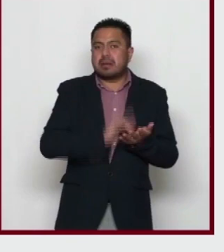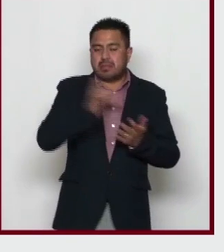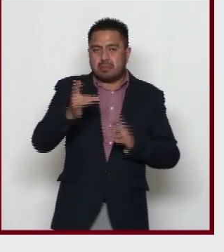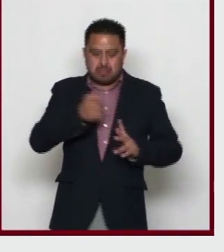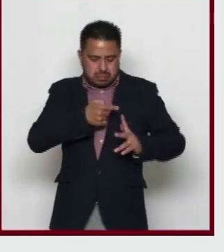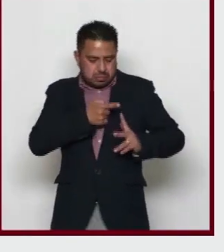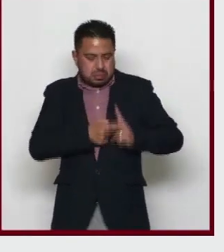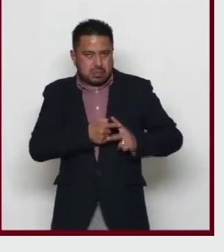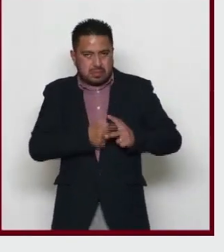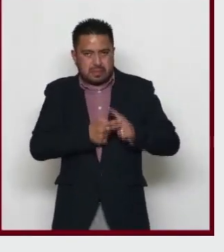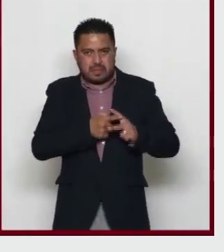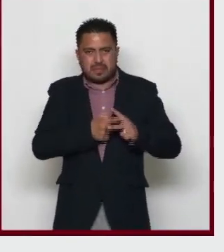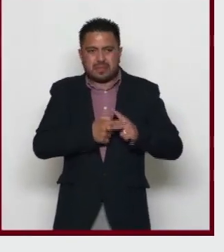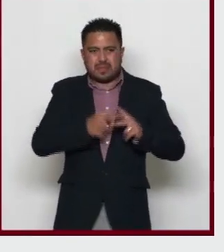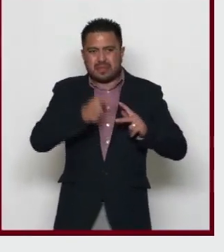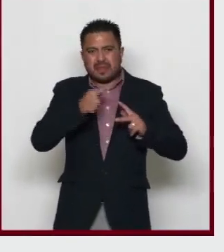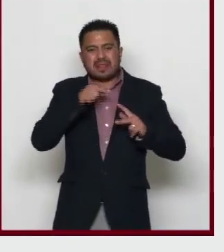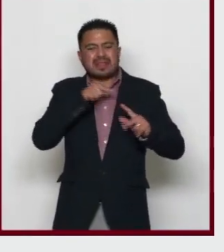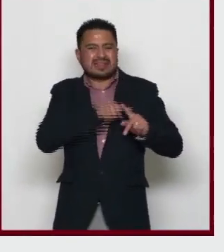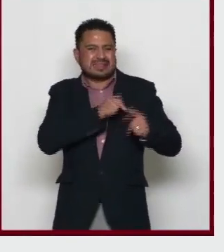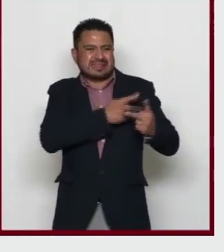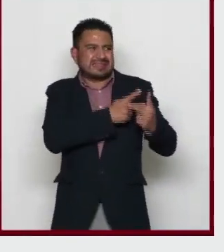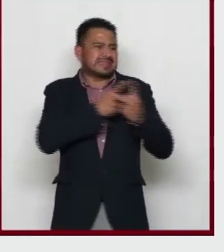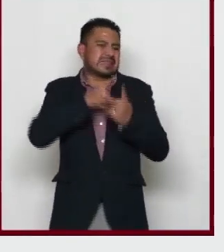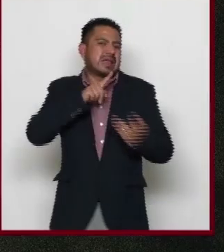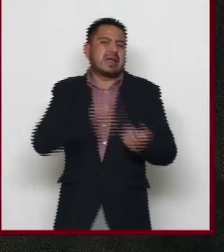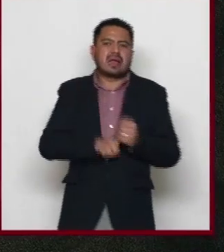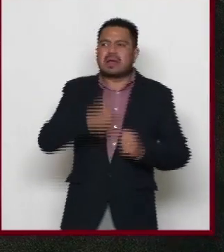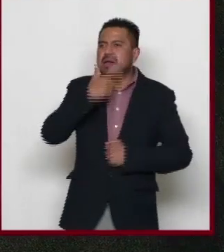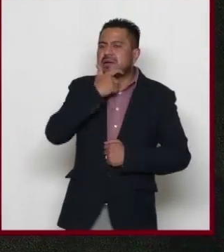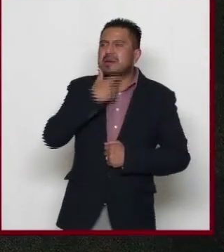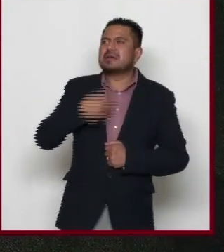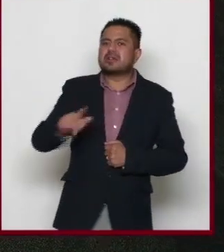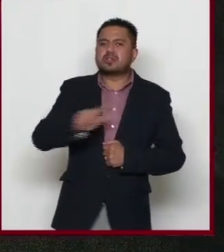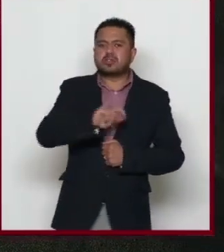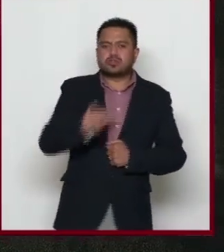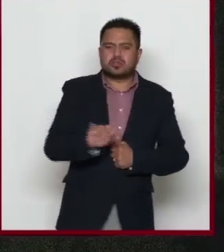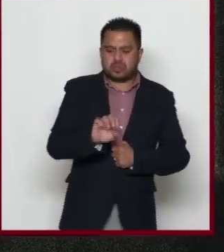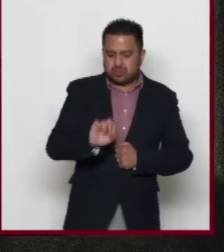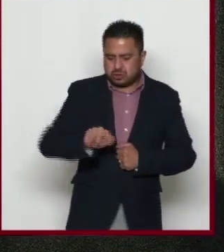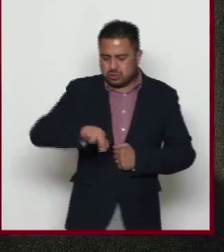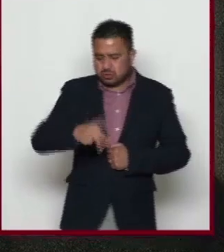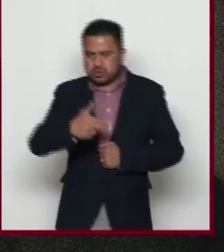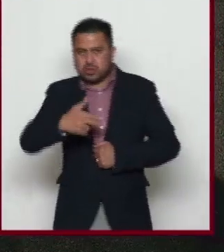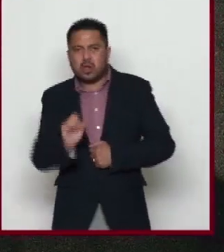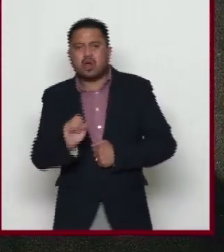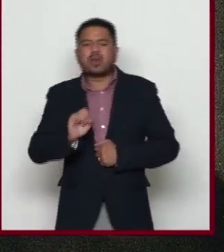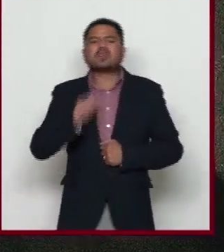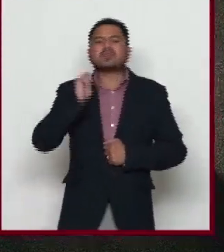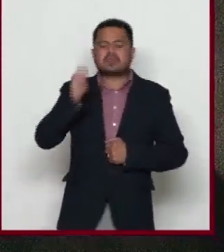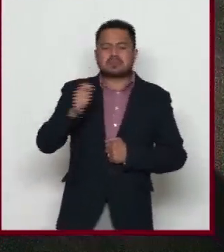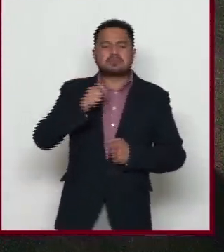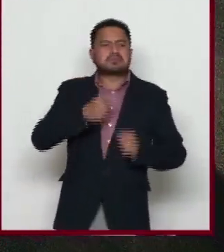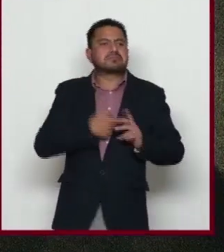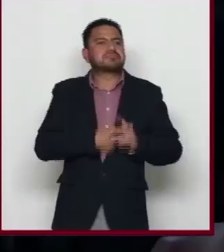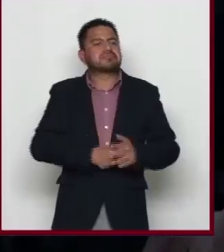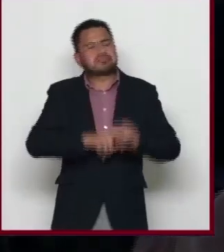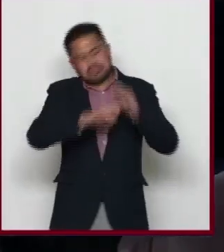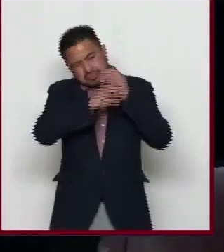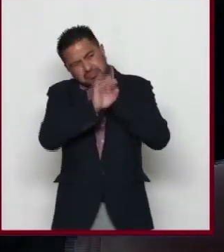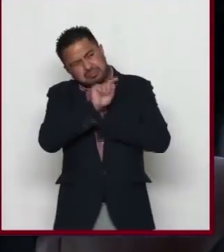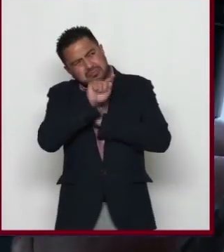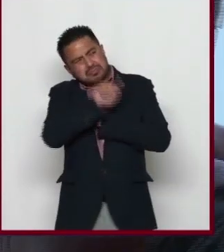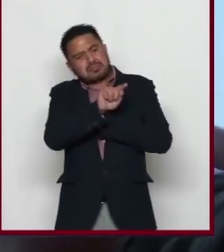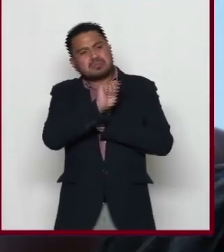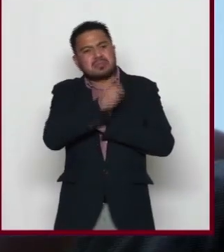al ingenio y también gracias a las matemáticas del astrónomo e inventor inglés John Hadley.